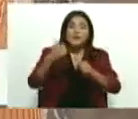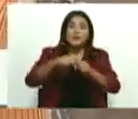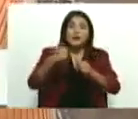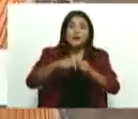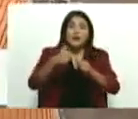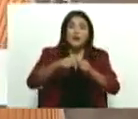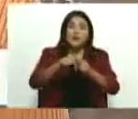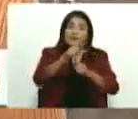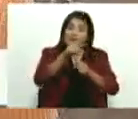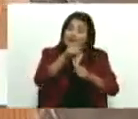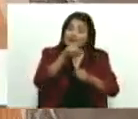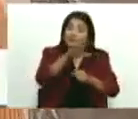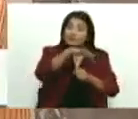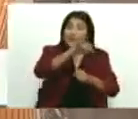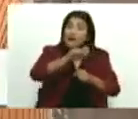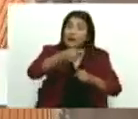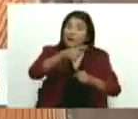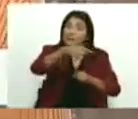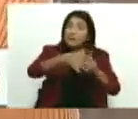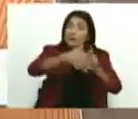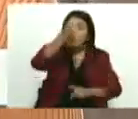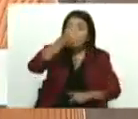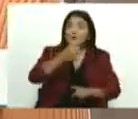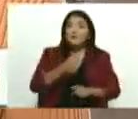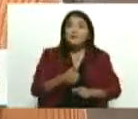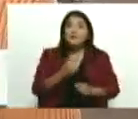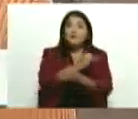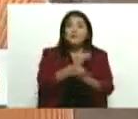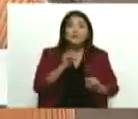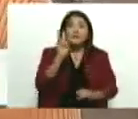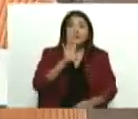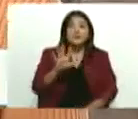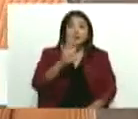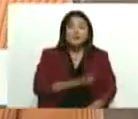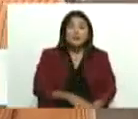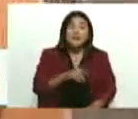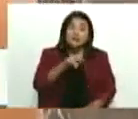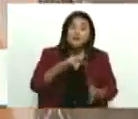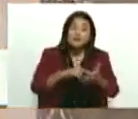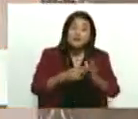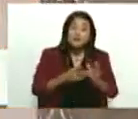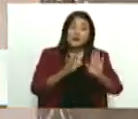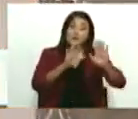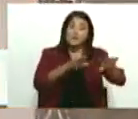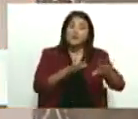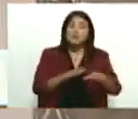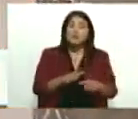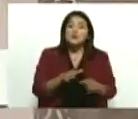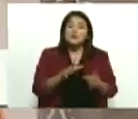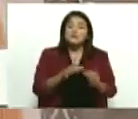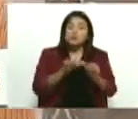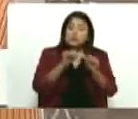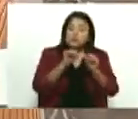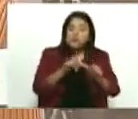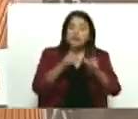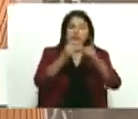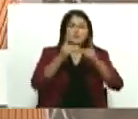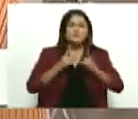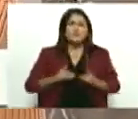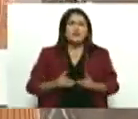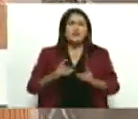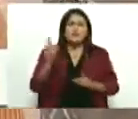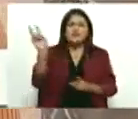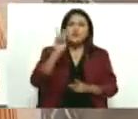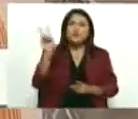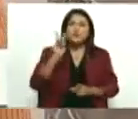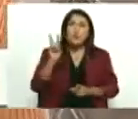nuestro proceso de independencia. De saber que ese es el único camino, la defensa de la dignidad de nuestro pueblo que se levantó sobre